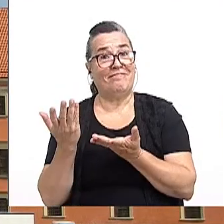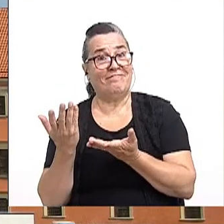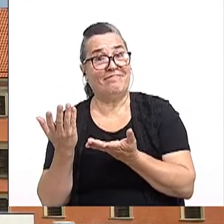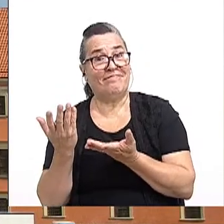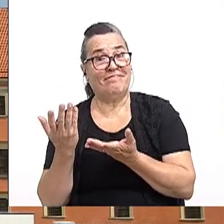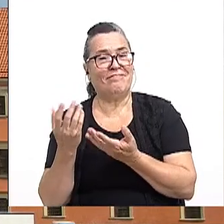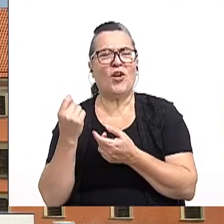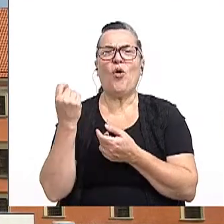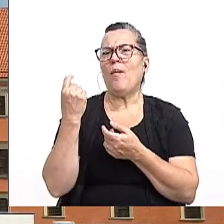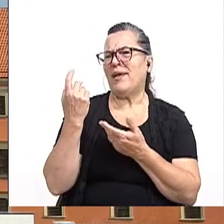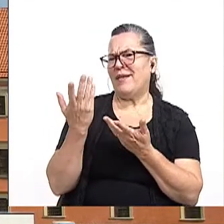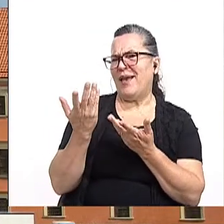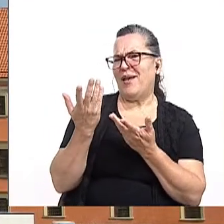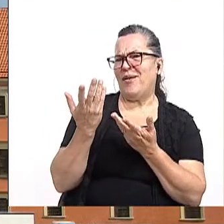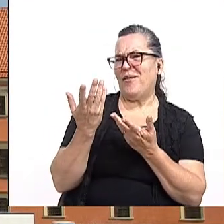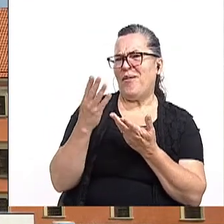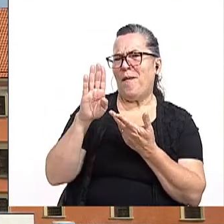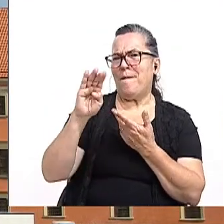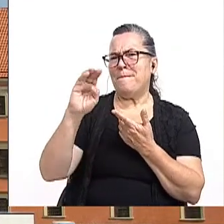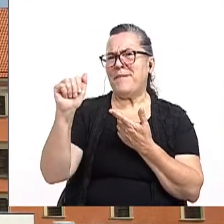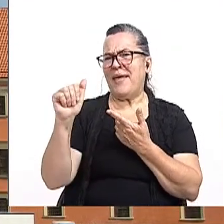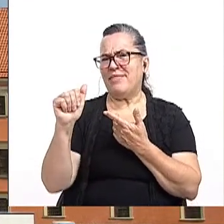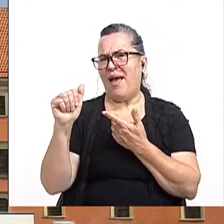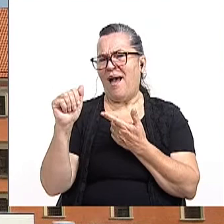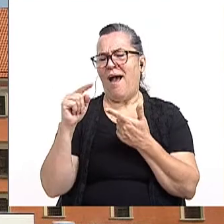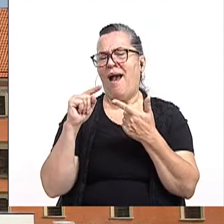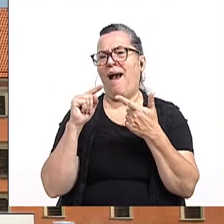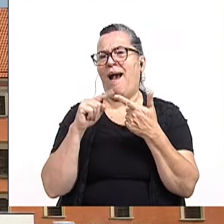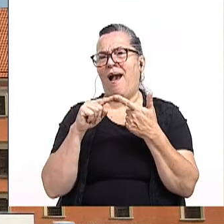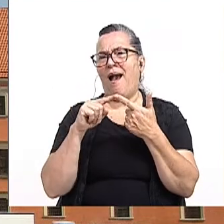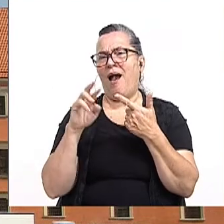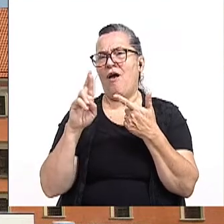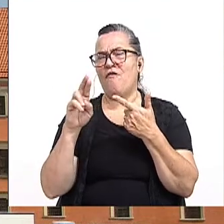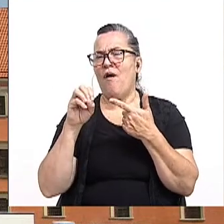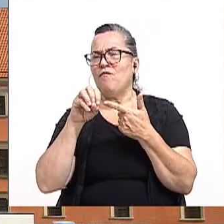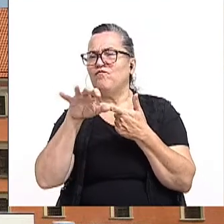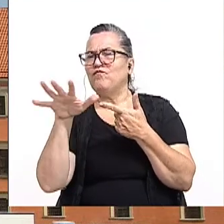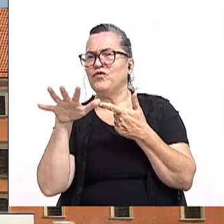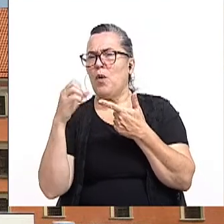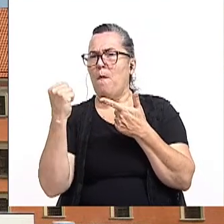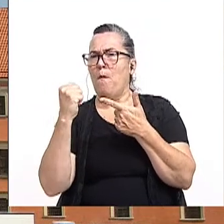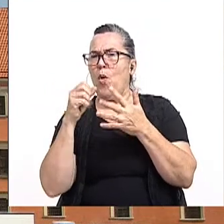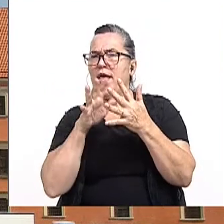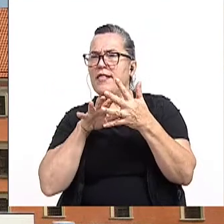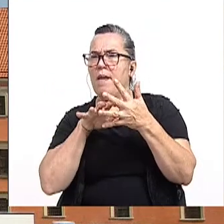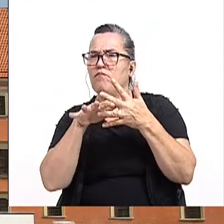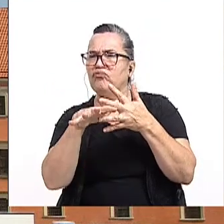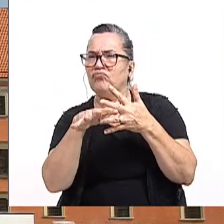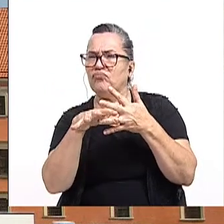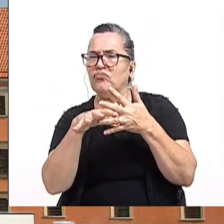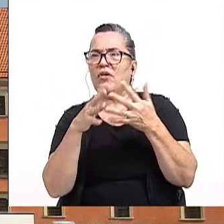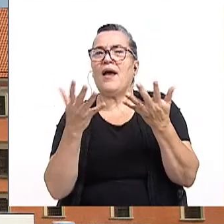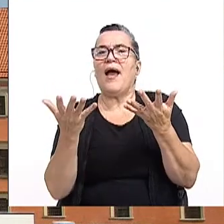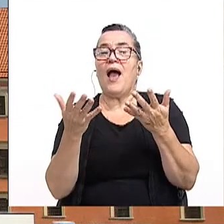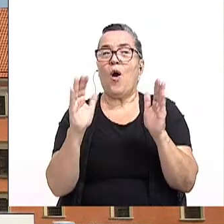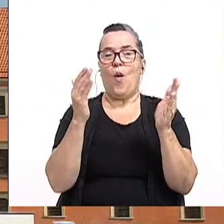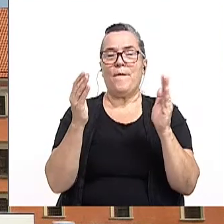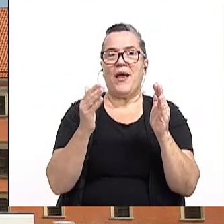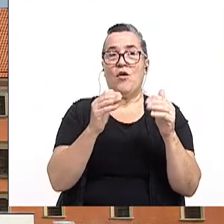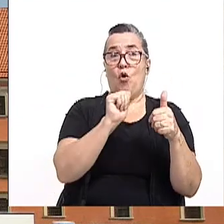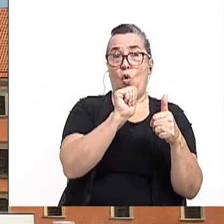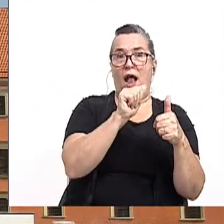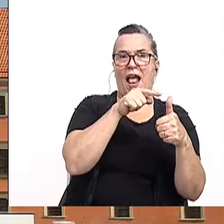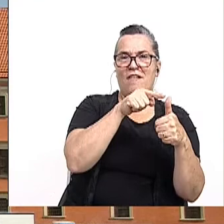¿Qué comprendieron sobre la radiación beta? ¿Cómo es el poder de penetración? Si lo comparamos con la radiación